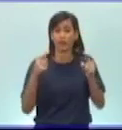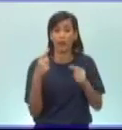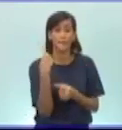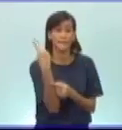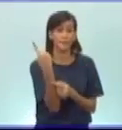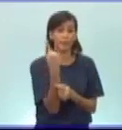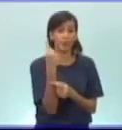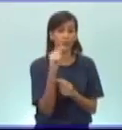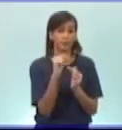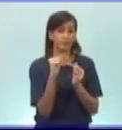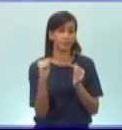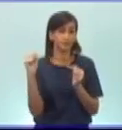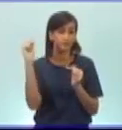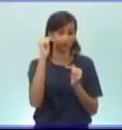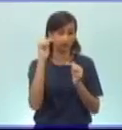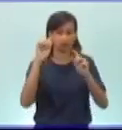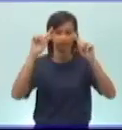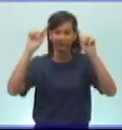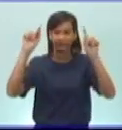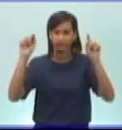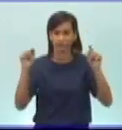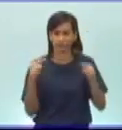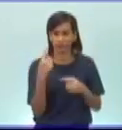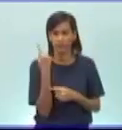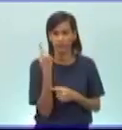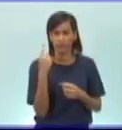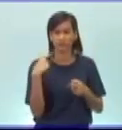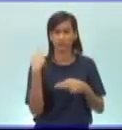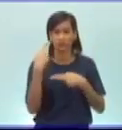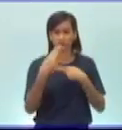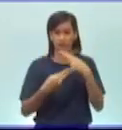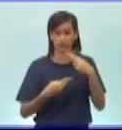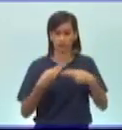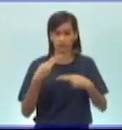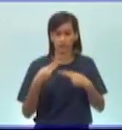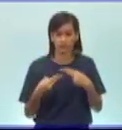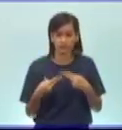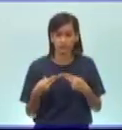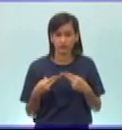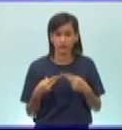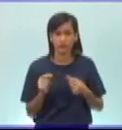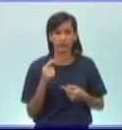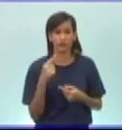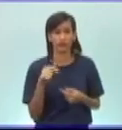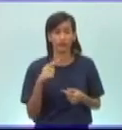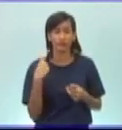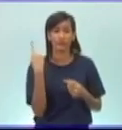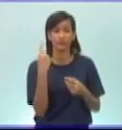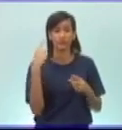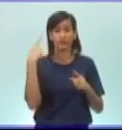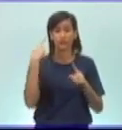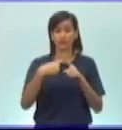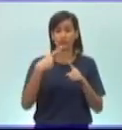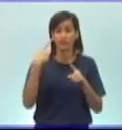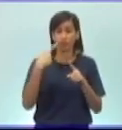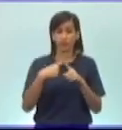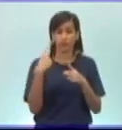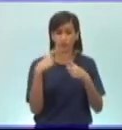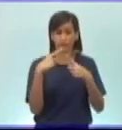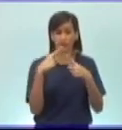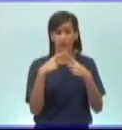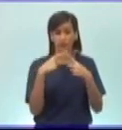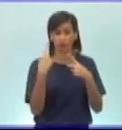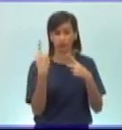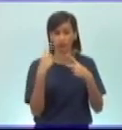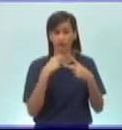de él, lo primero que solucionamos. Decimos entonces que aquí primero se adiciona y después se divide.